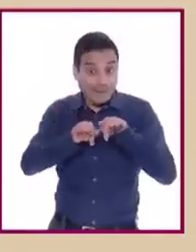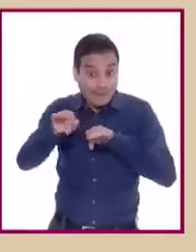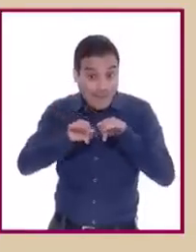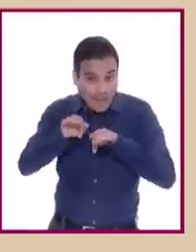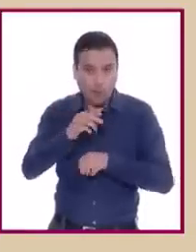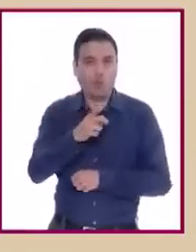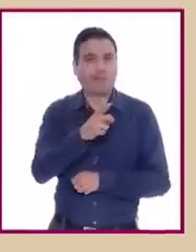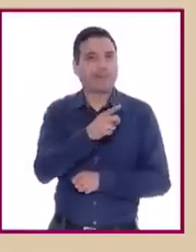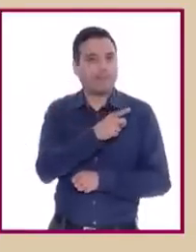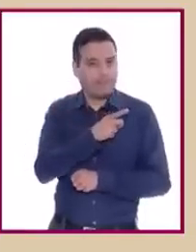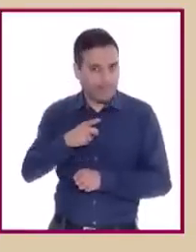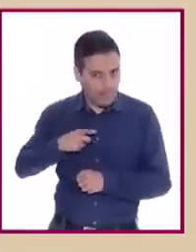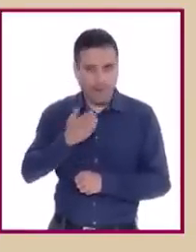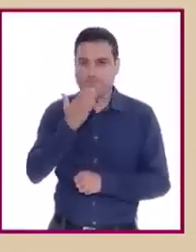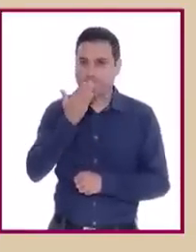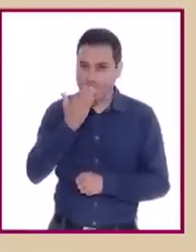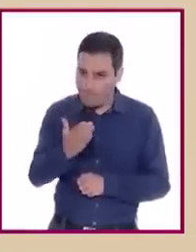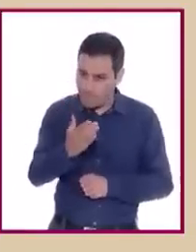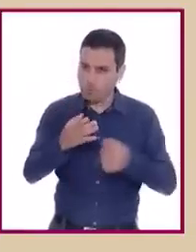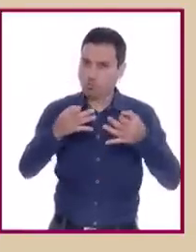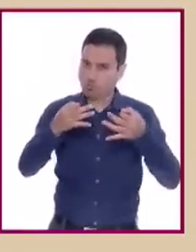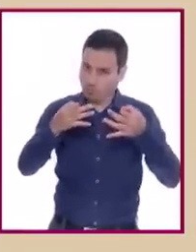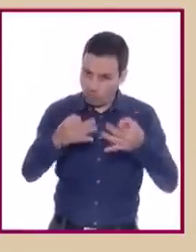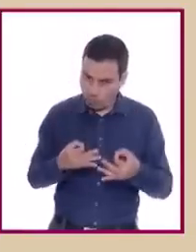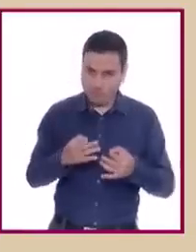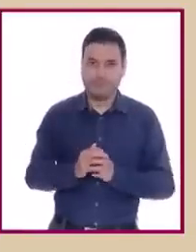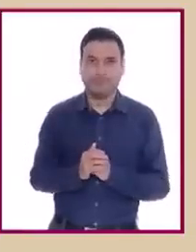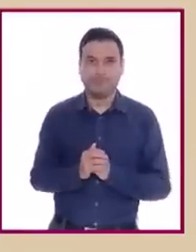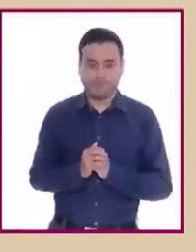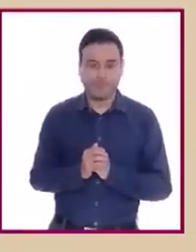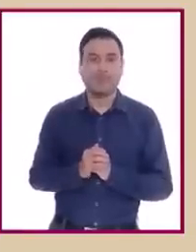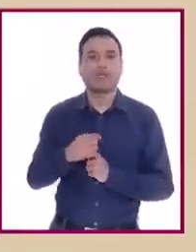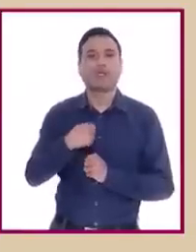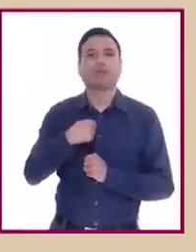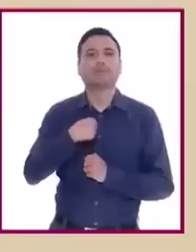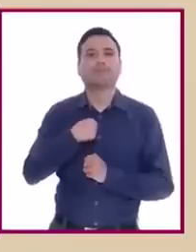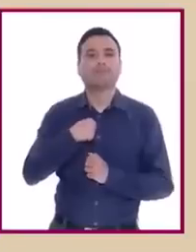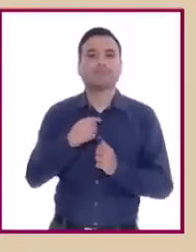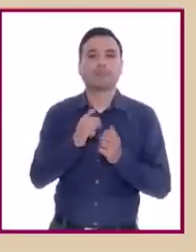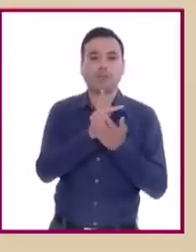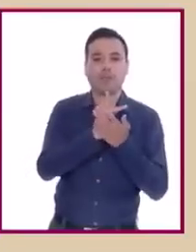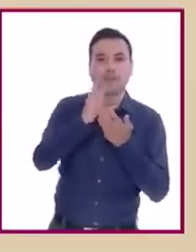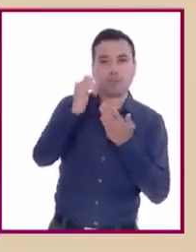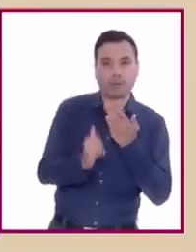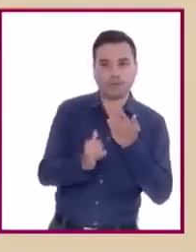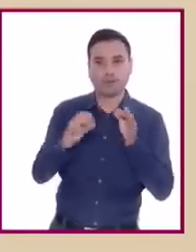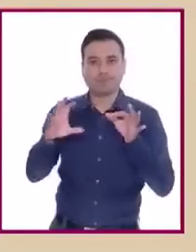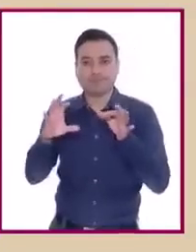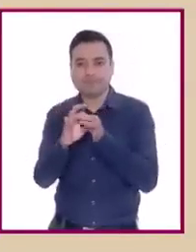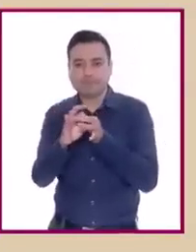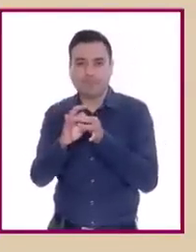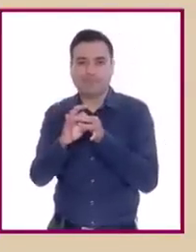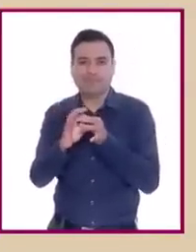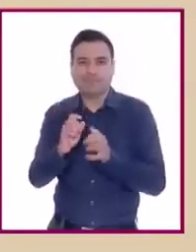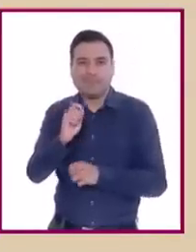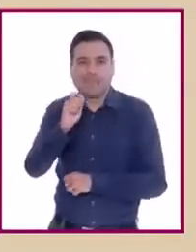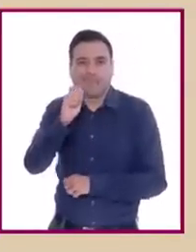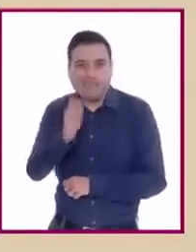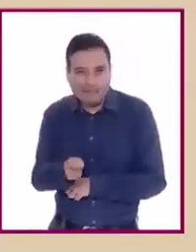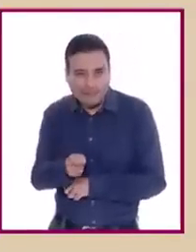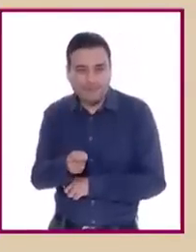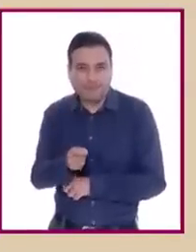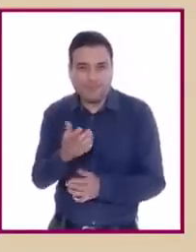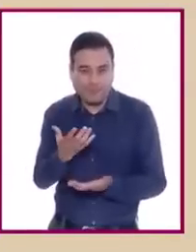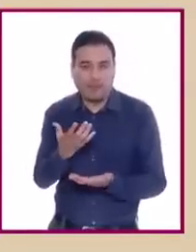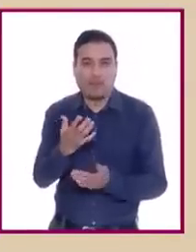mi proyecto se encuentra localizado en el campo formativo de lenguajes y con la transversalidad